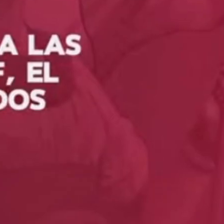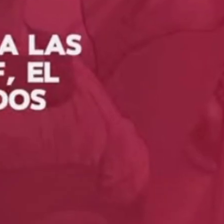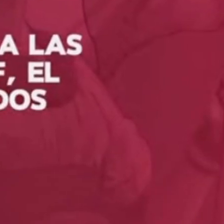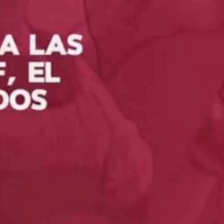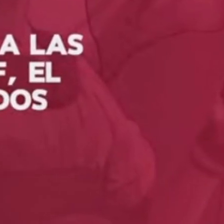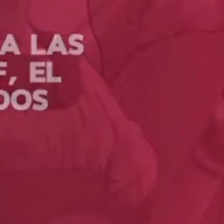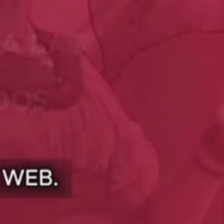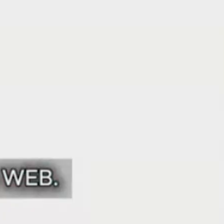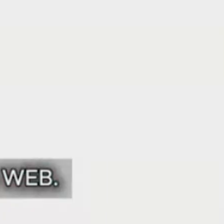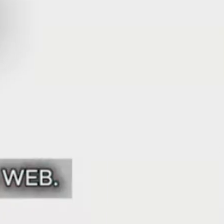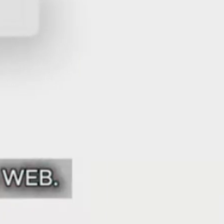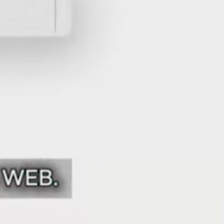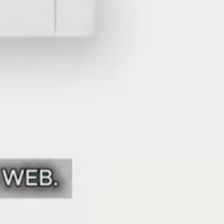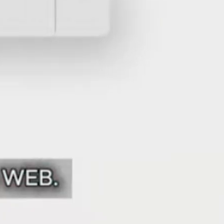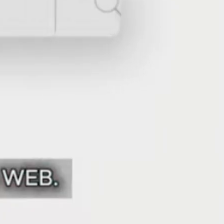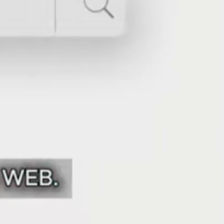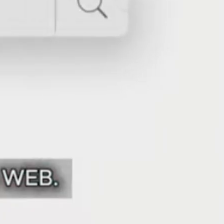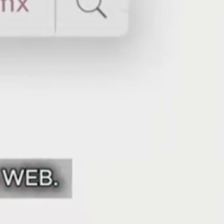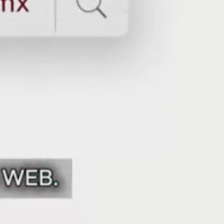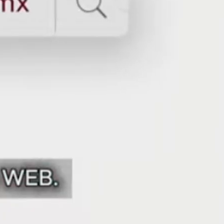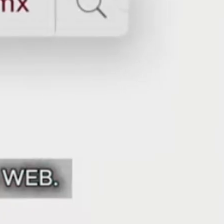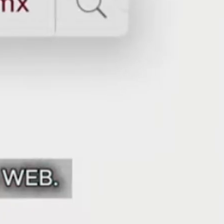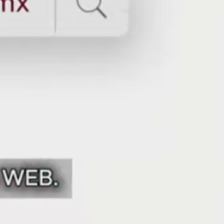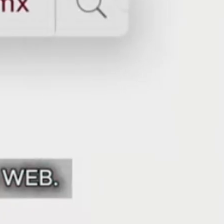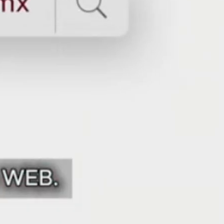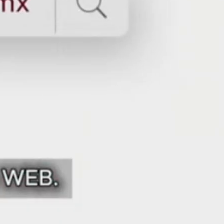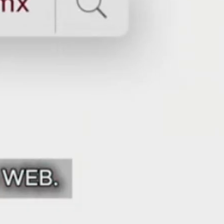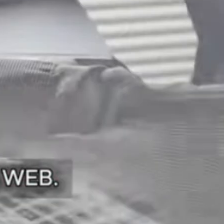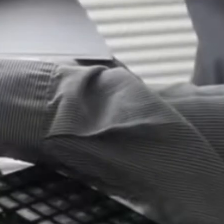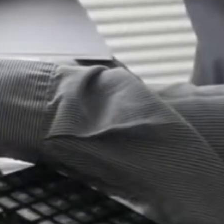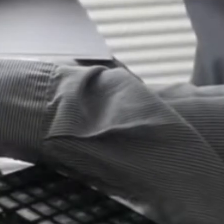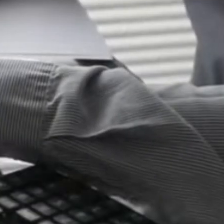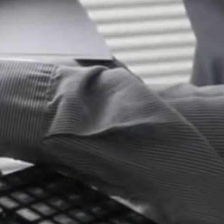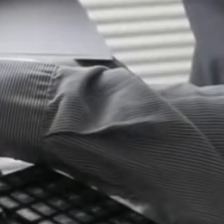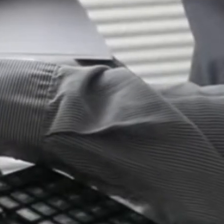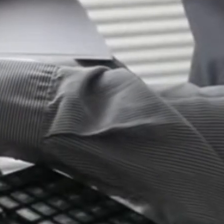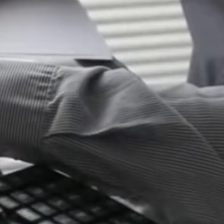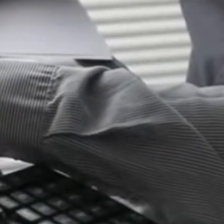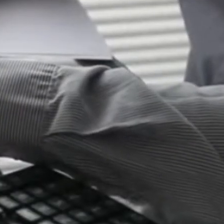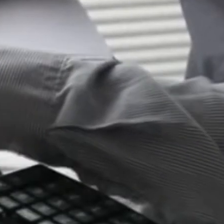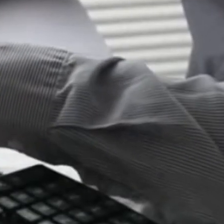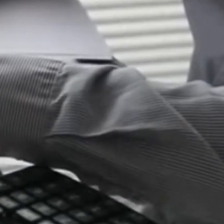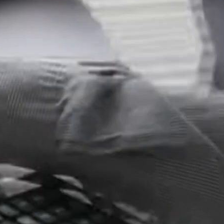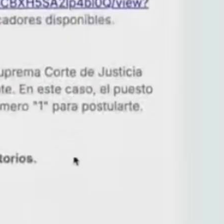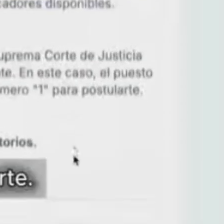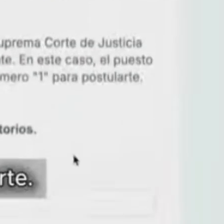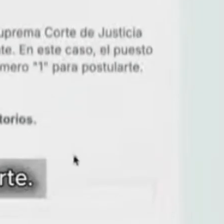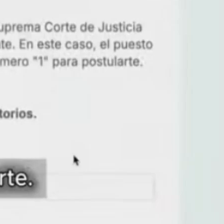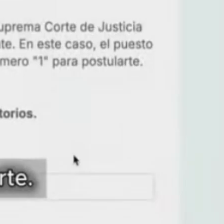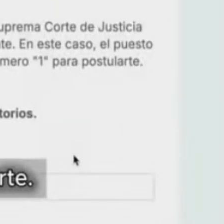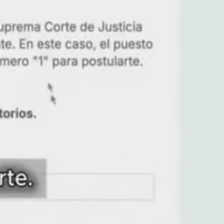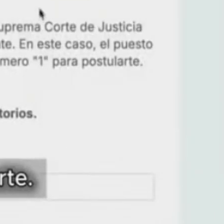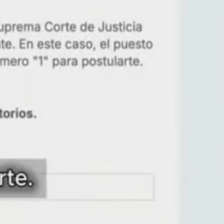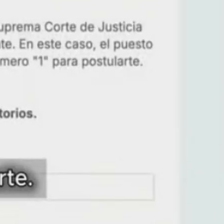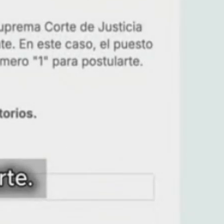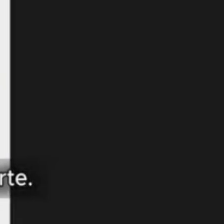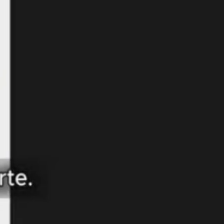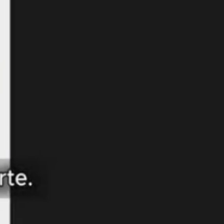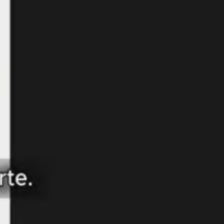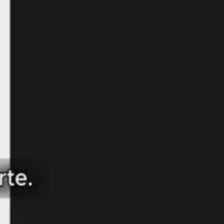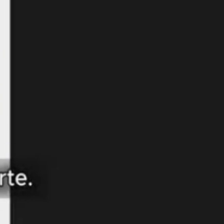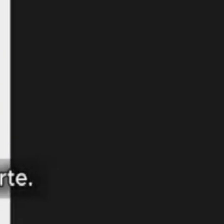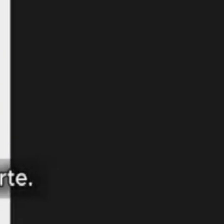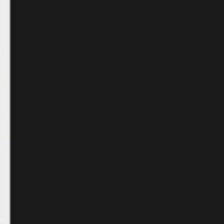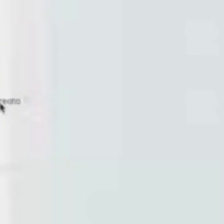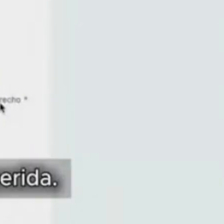5 sencillos pasos. 1. Entra al link que te permite entrar al sitio web. 2. Crea tu usuario y contraseña. 3. Señala el cargo al